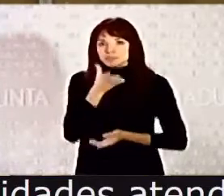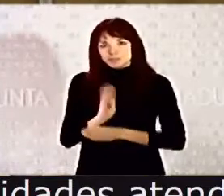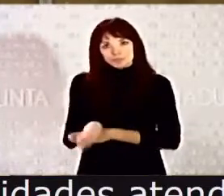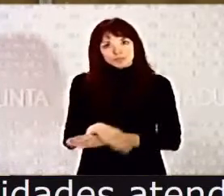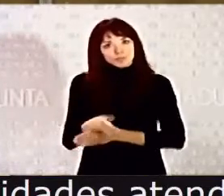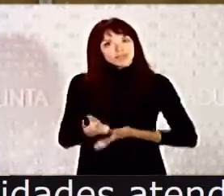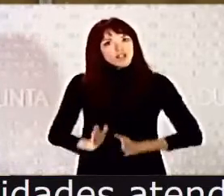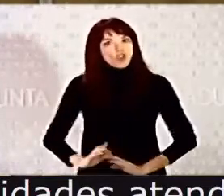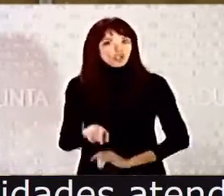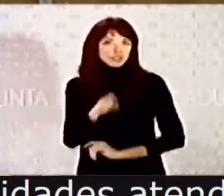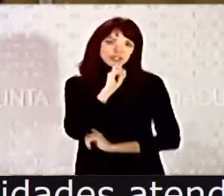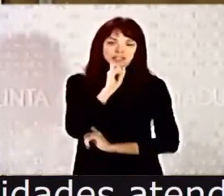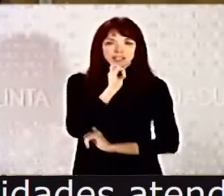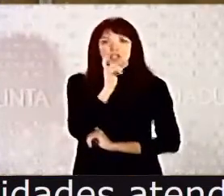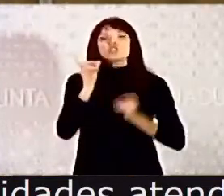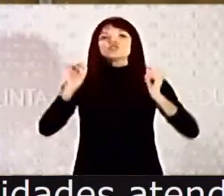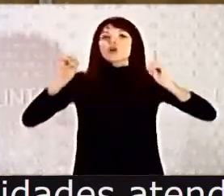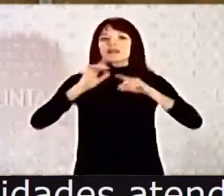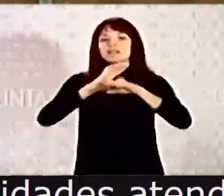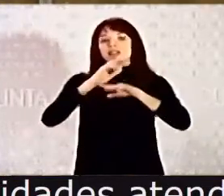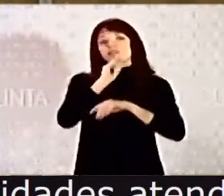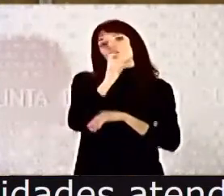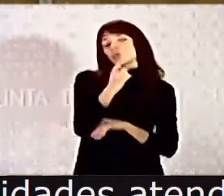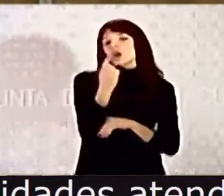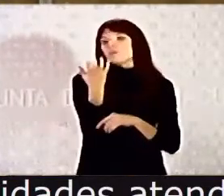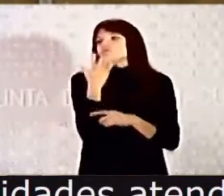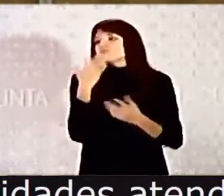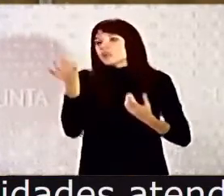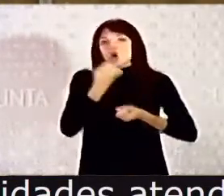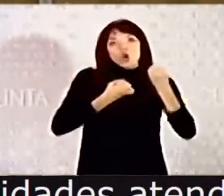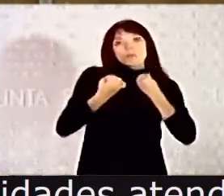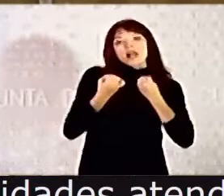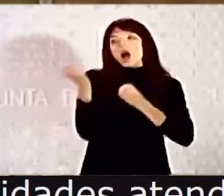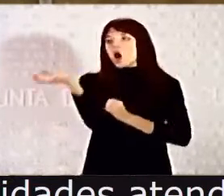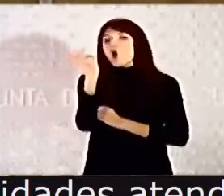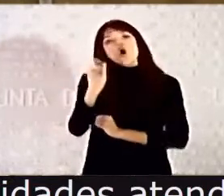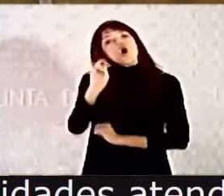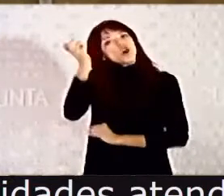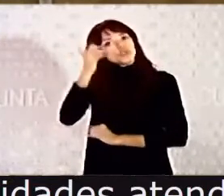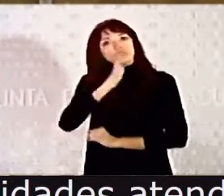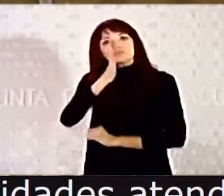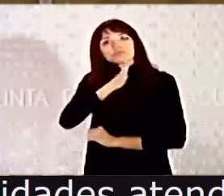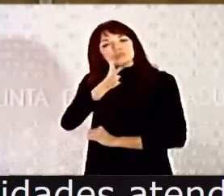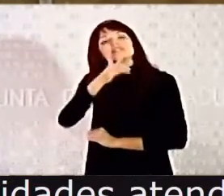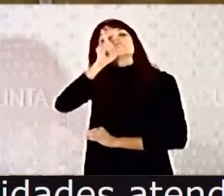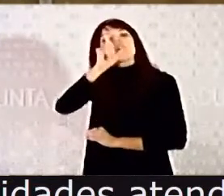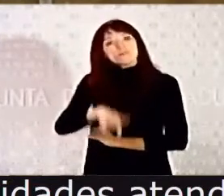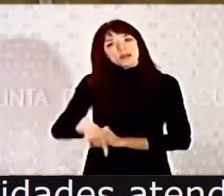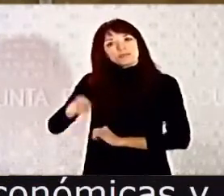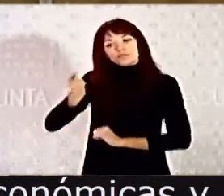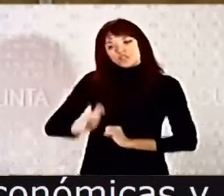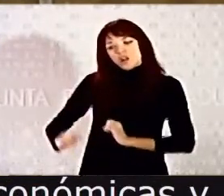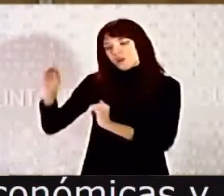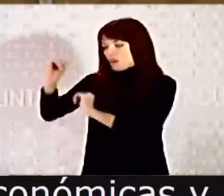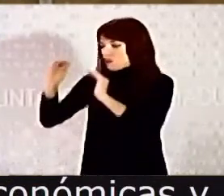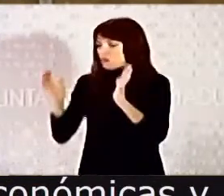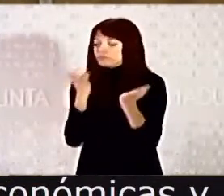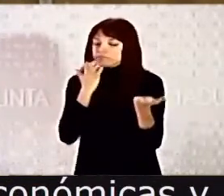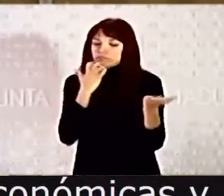estamos hablando solo de dificultades económicas, sino otro tipo de dificultades donde intervienen estos profesionales, pues por ejemplo,